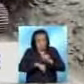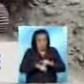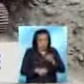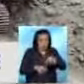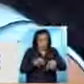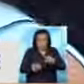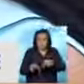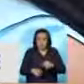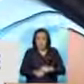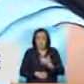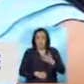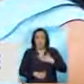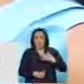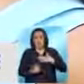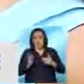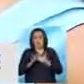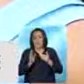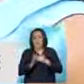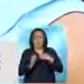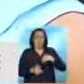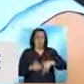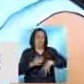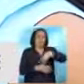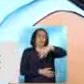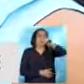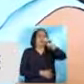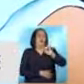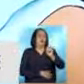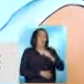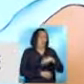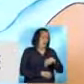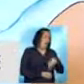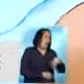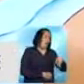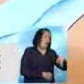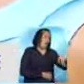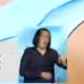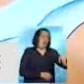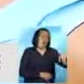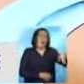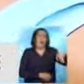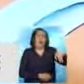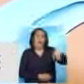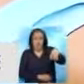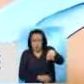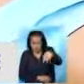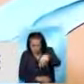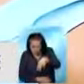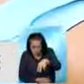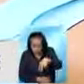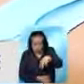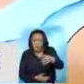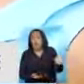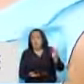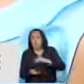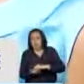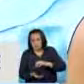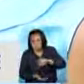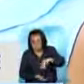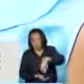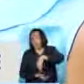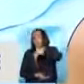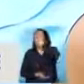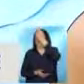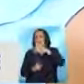zona. De mi casa salía para irme para allá. Ahora tengo que bajar hasta el puente de allá para venirme nuevamente y caminar